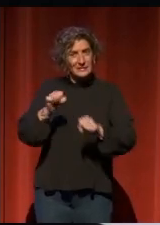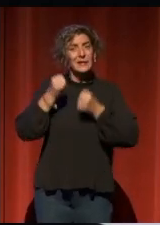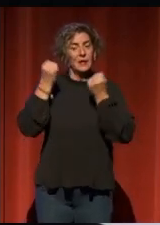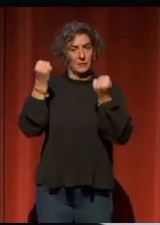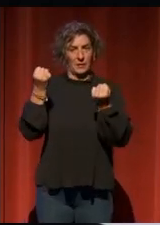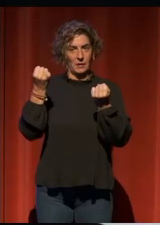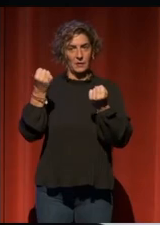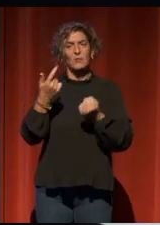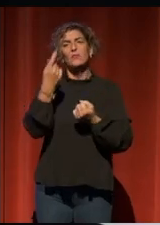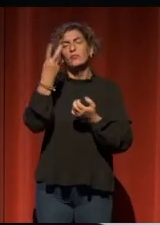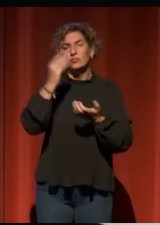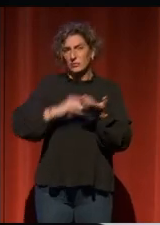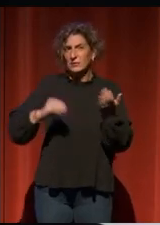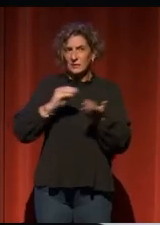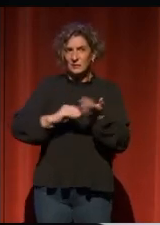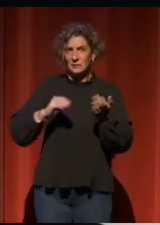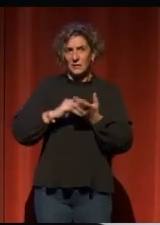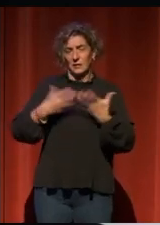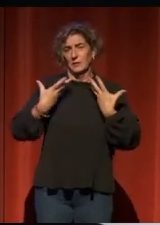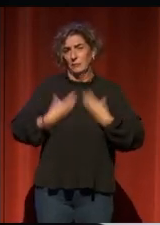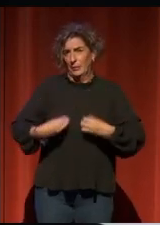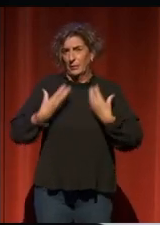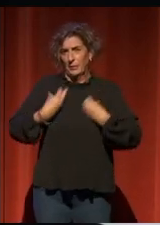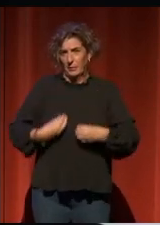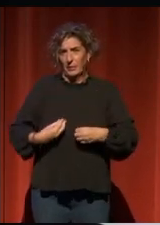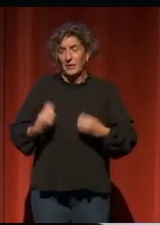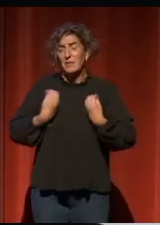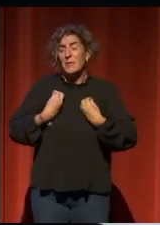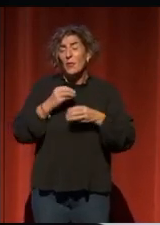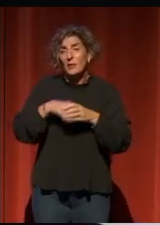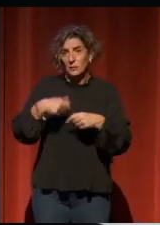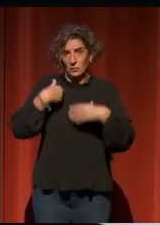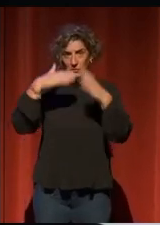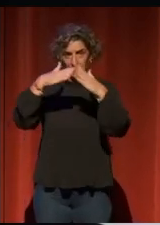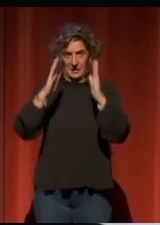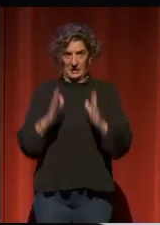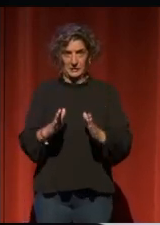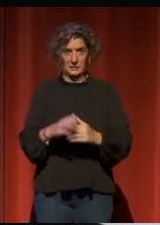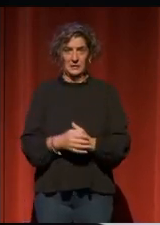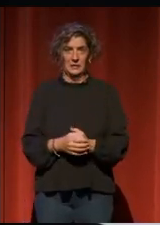muchos sinsabores vividos en mi propio hogar.